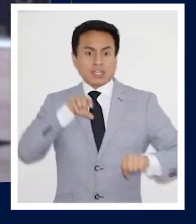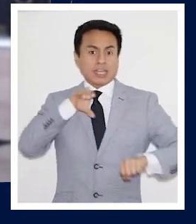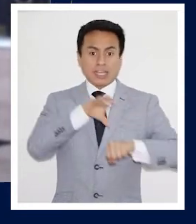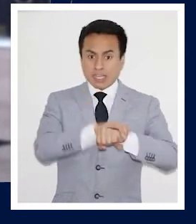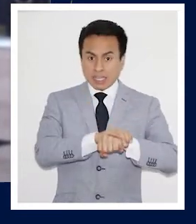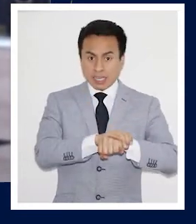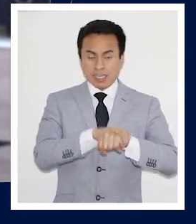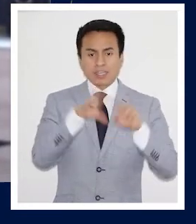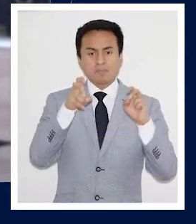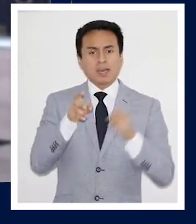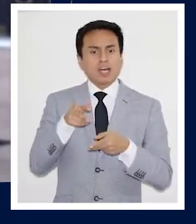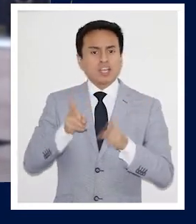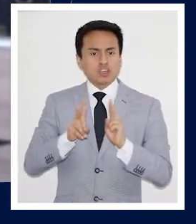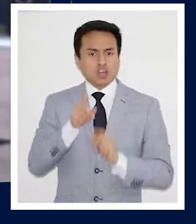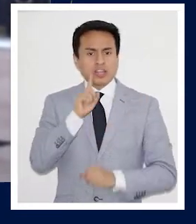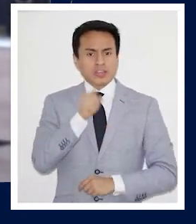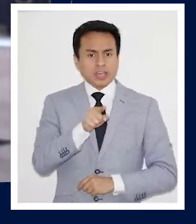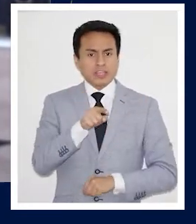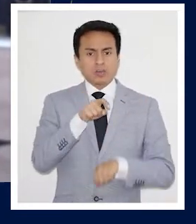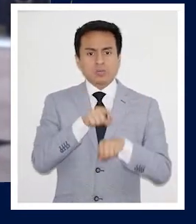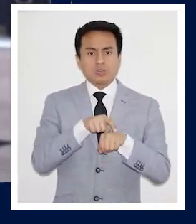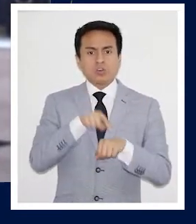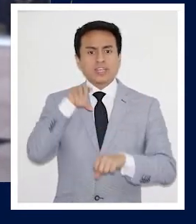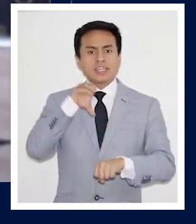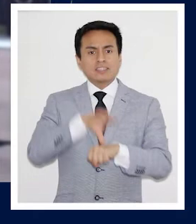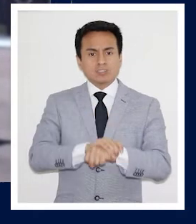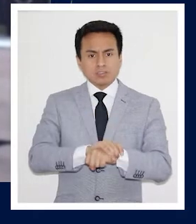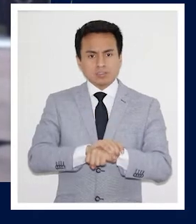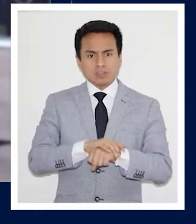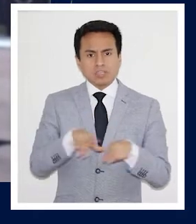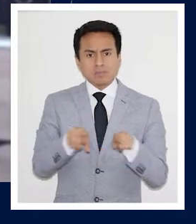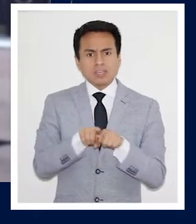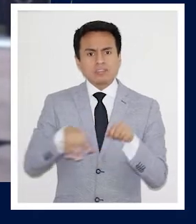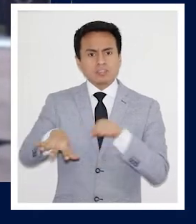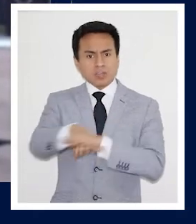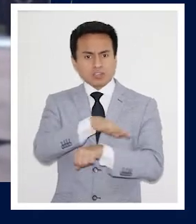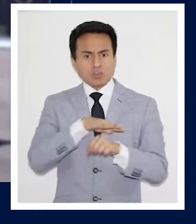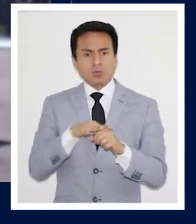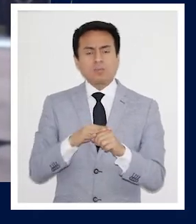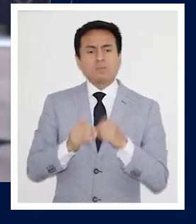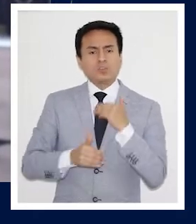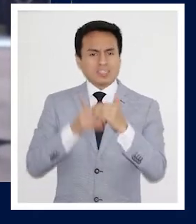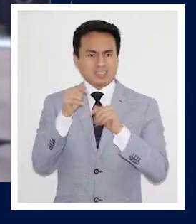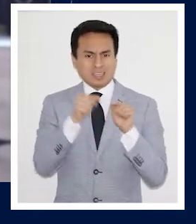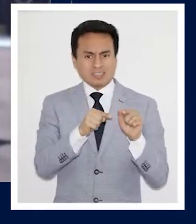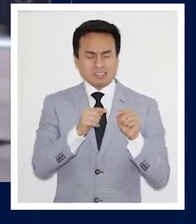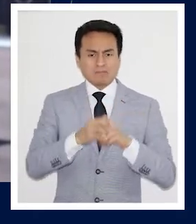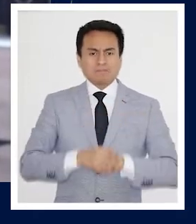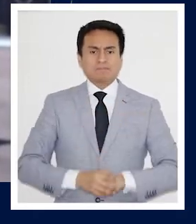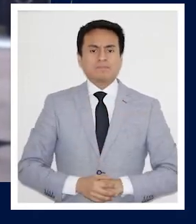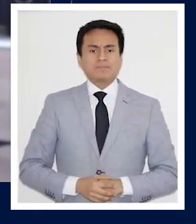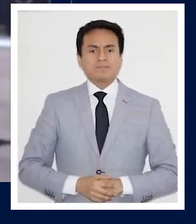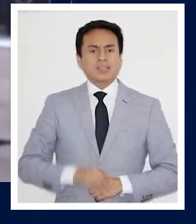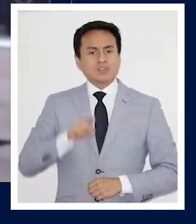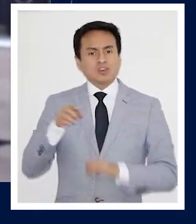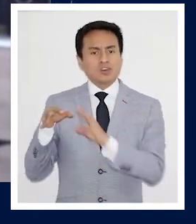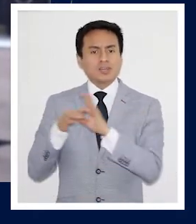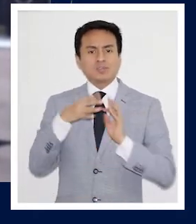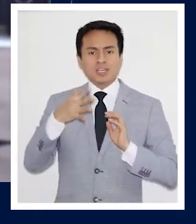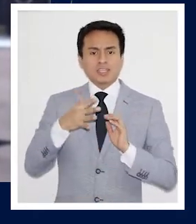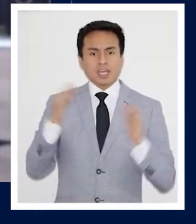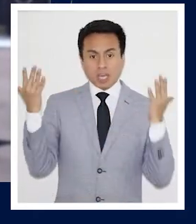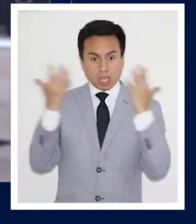imputada, detenida, respecto de los derechos que tiene durante la detención y de su situación procesal. Por